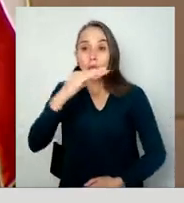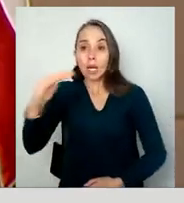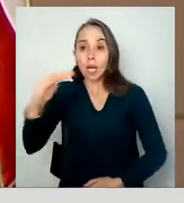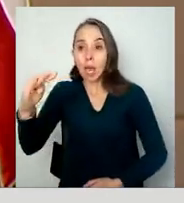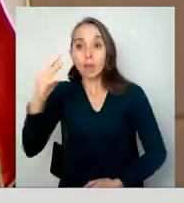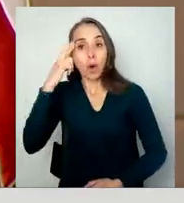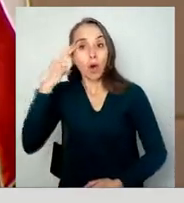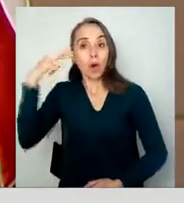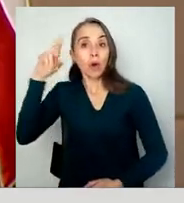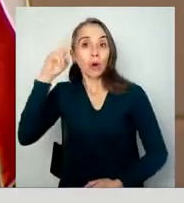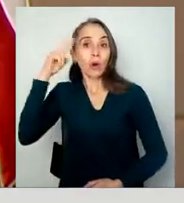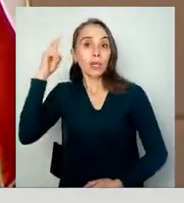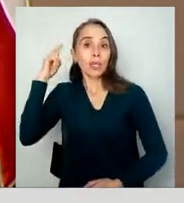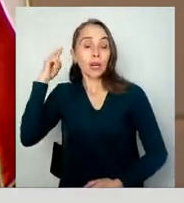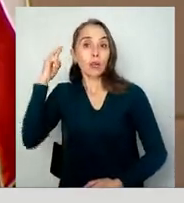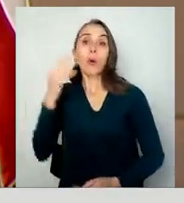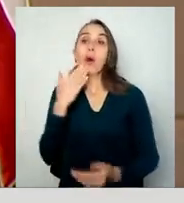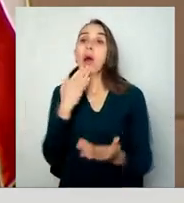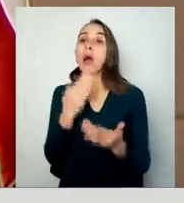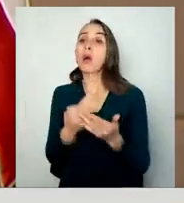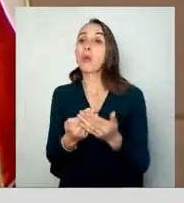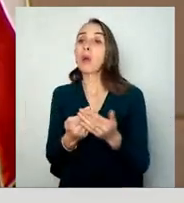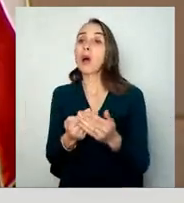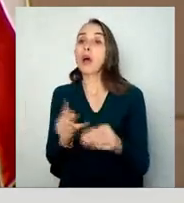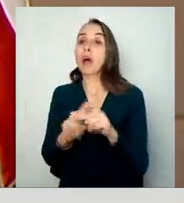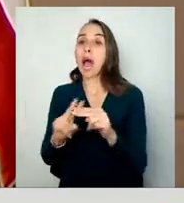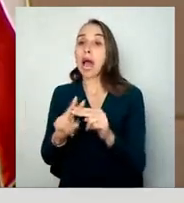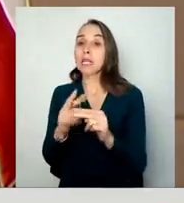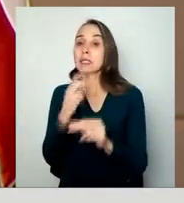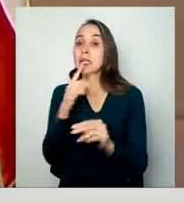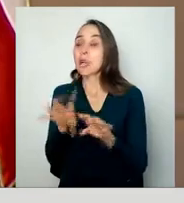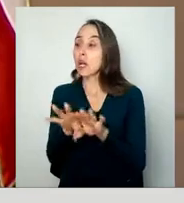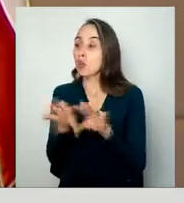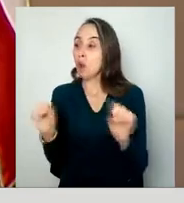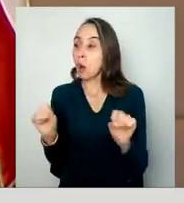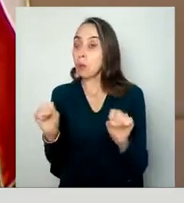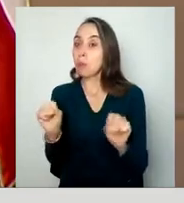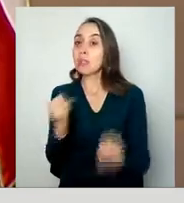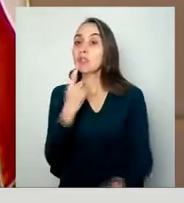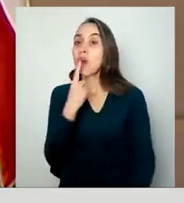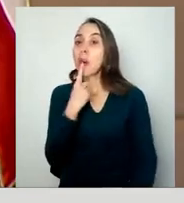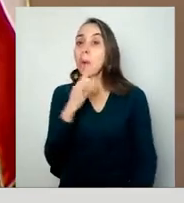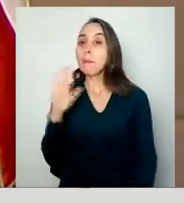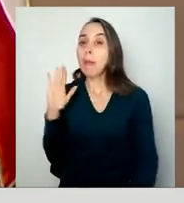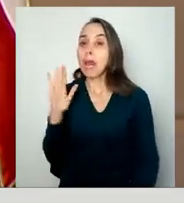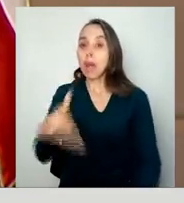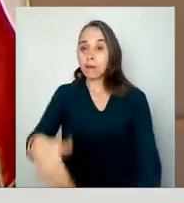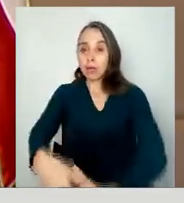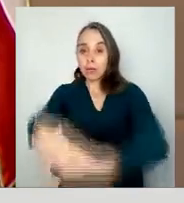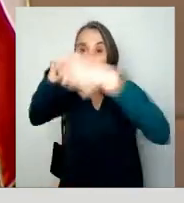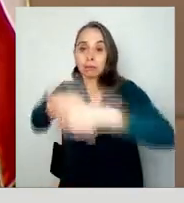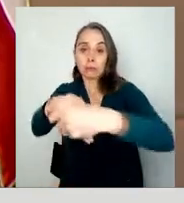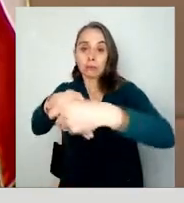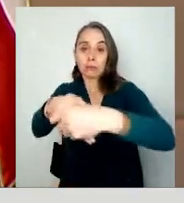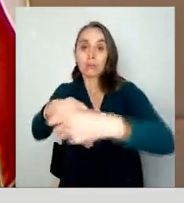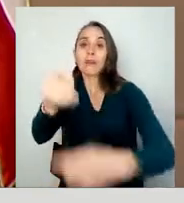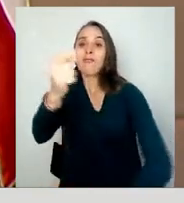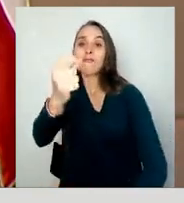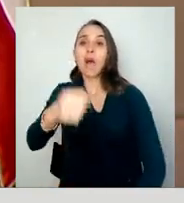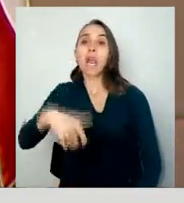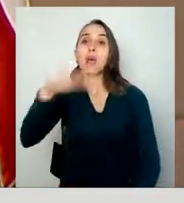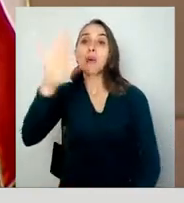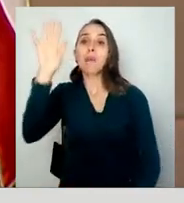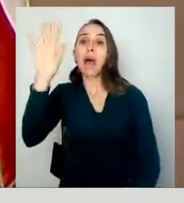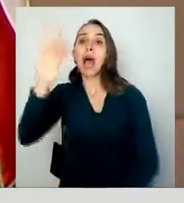que cuando se hace un compromiso la palabra empeñada y la mano vale más que un contrato